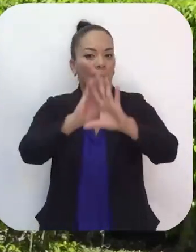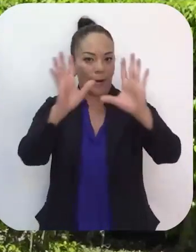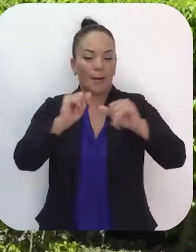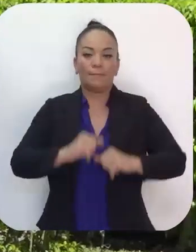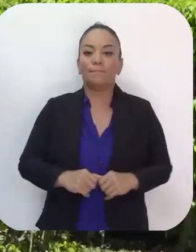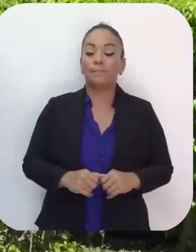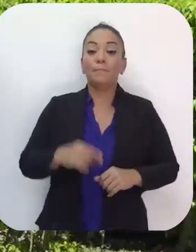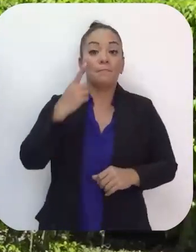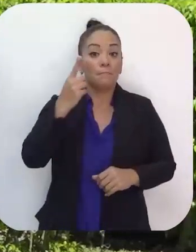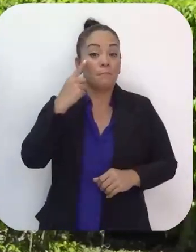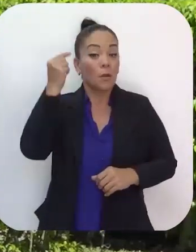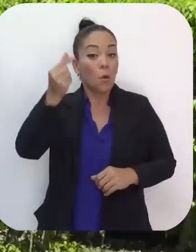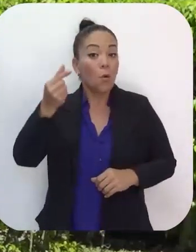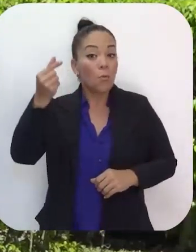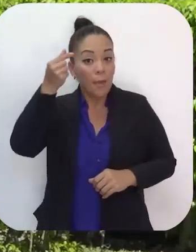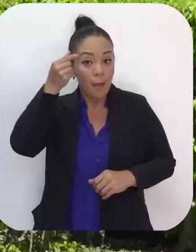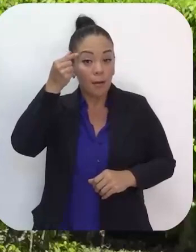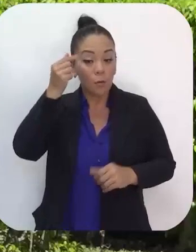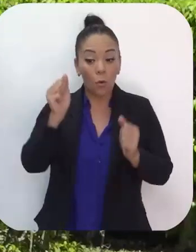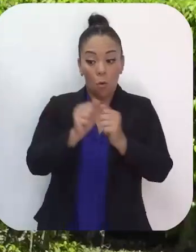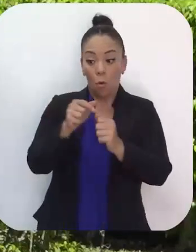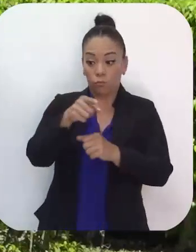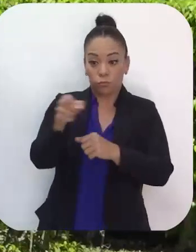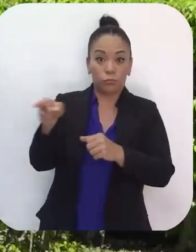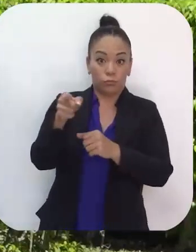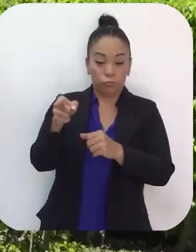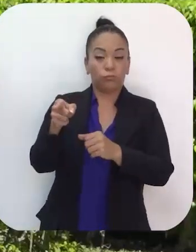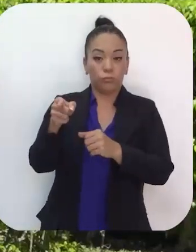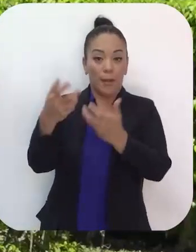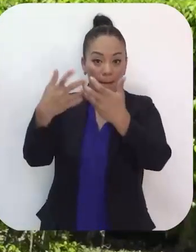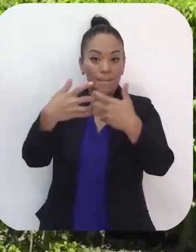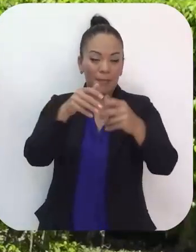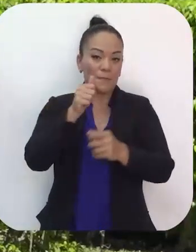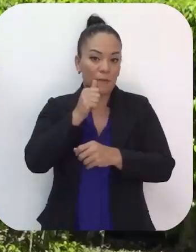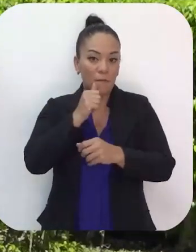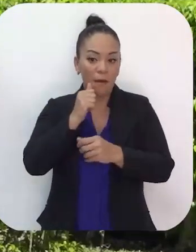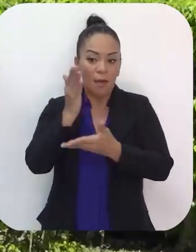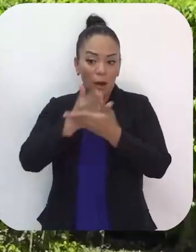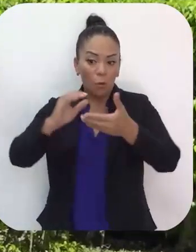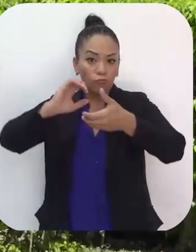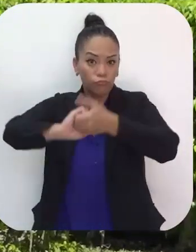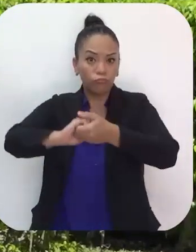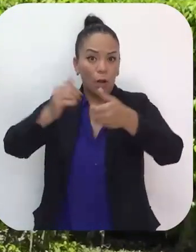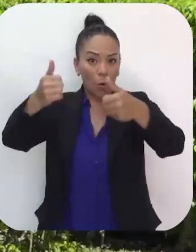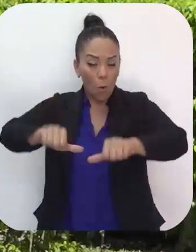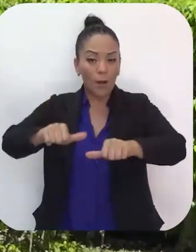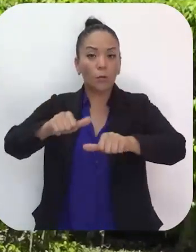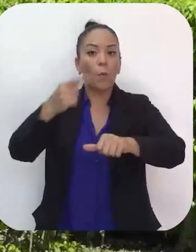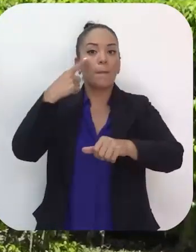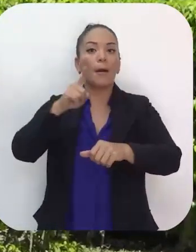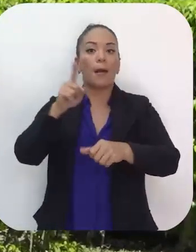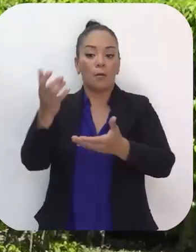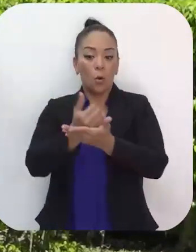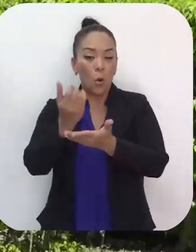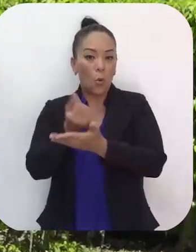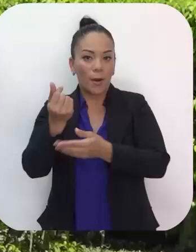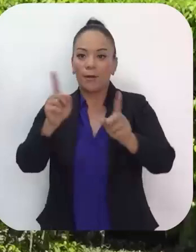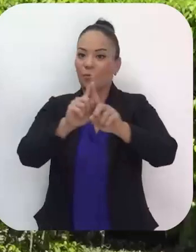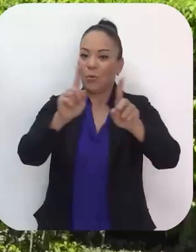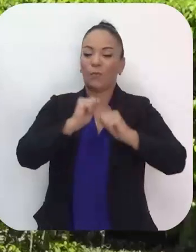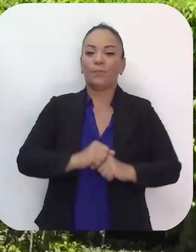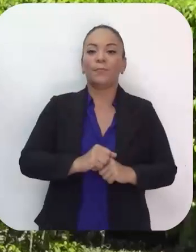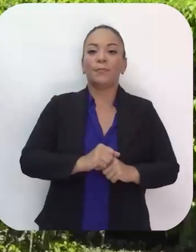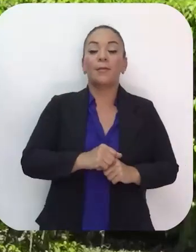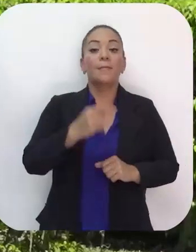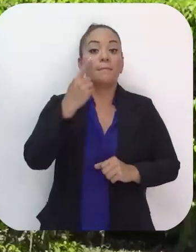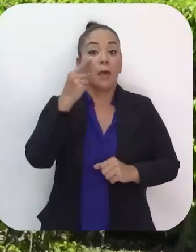no existe ningún pacto de fijación de precios entre el gobierno y las empresas privadas el precio del servicio de taxi o